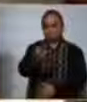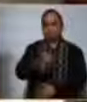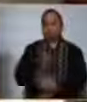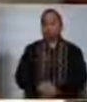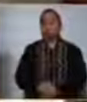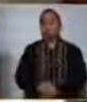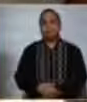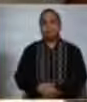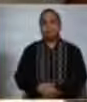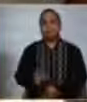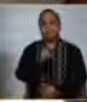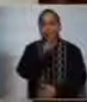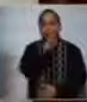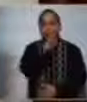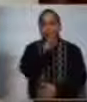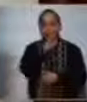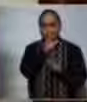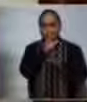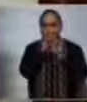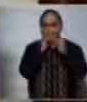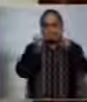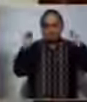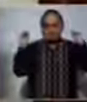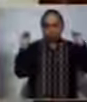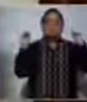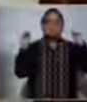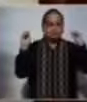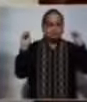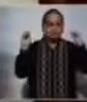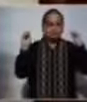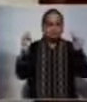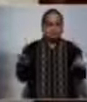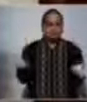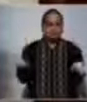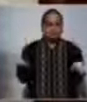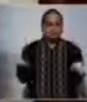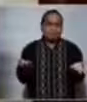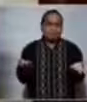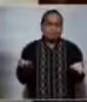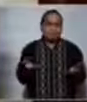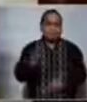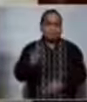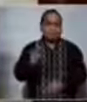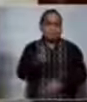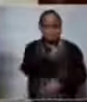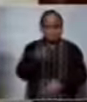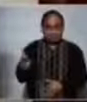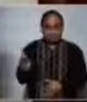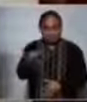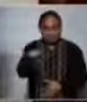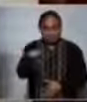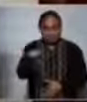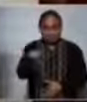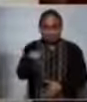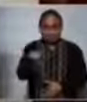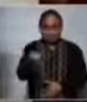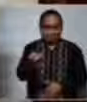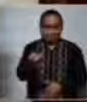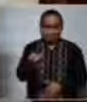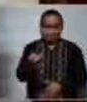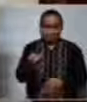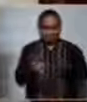nada, ni exclamó nada, y que además, bueno, en la diferencia, digo, con Evo, que no se comparan las